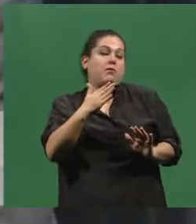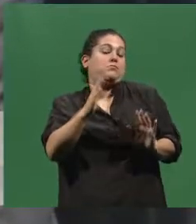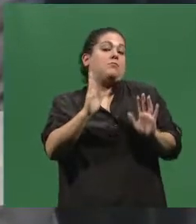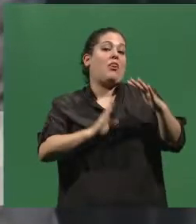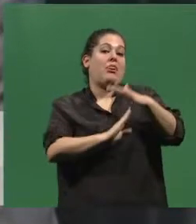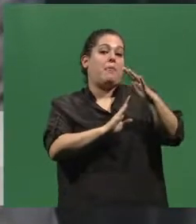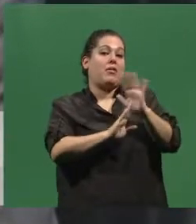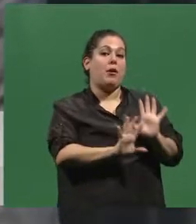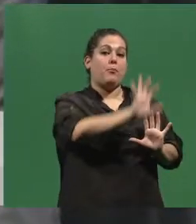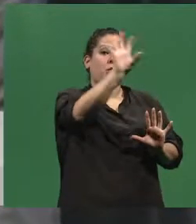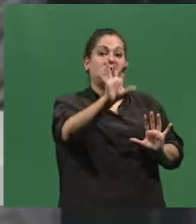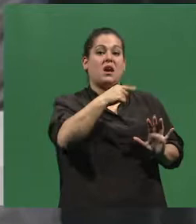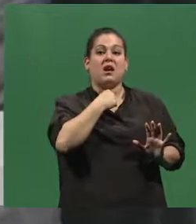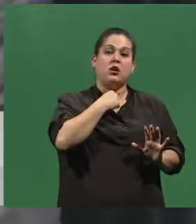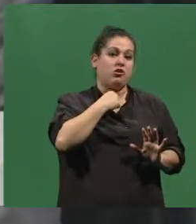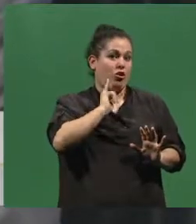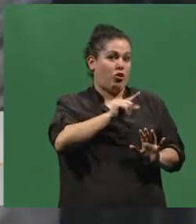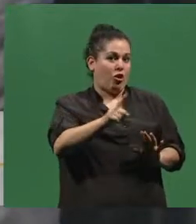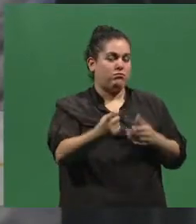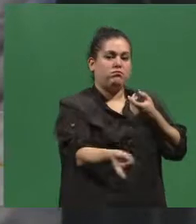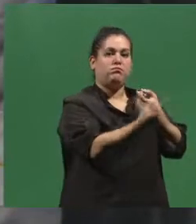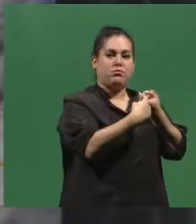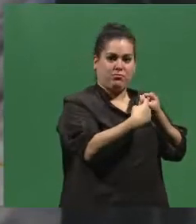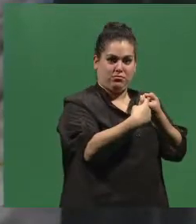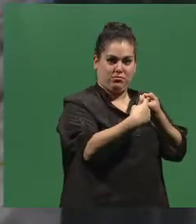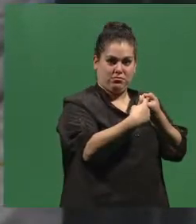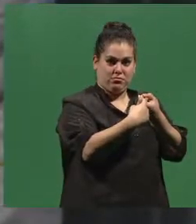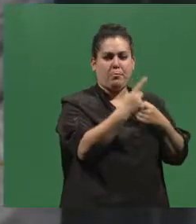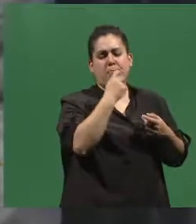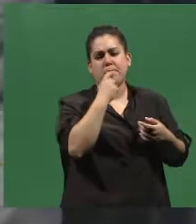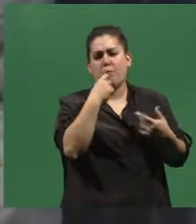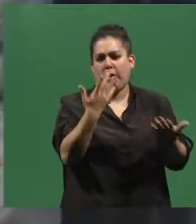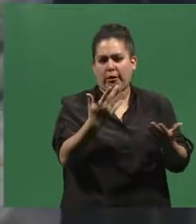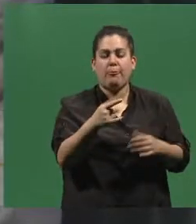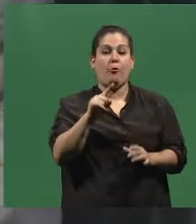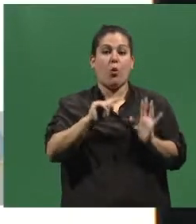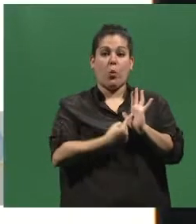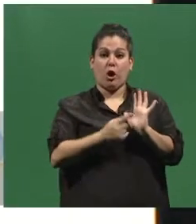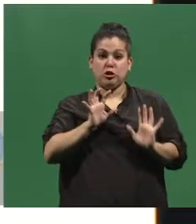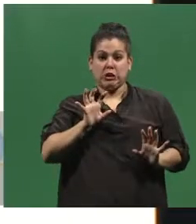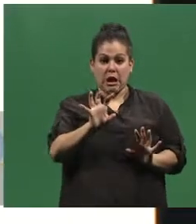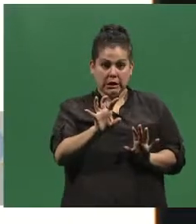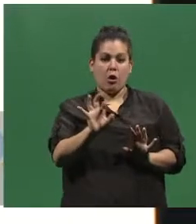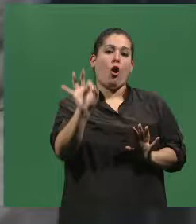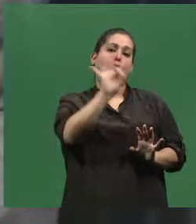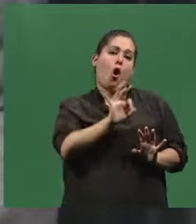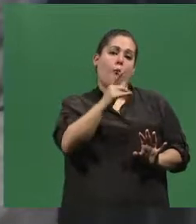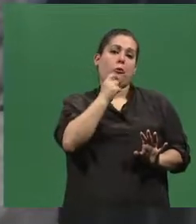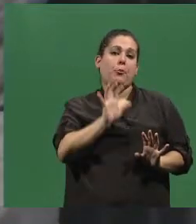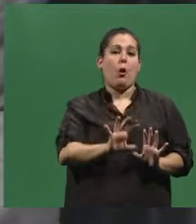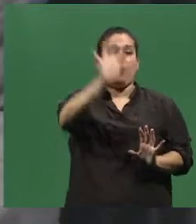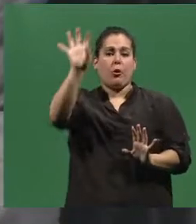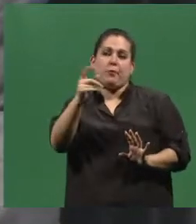adhesión por las provincias. En este caso, si un colegio de una jurisdicción, como puede ser la Ciudad de Buenos Aires, o